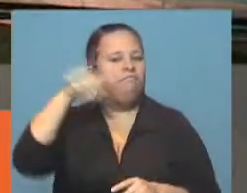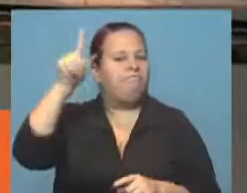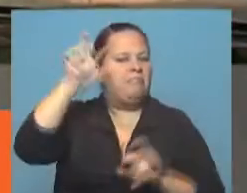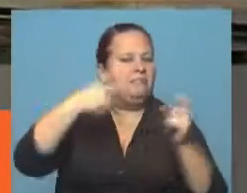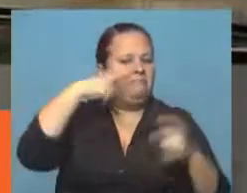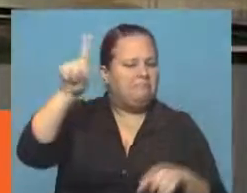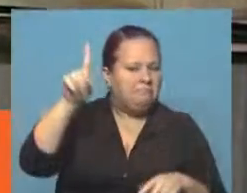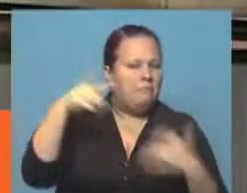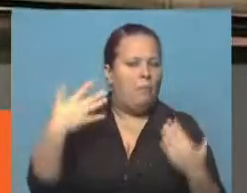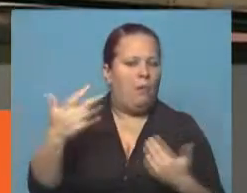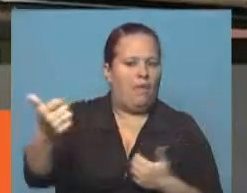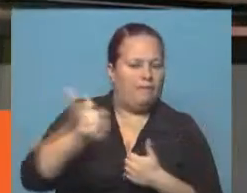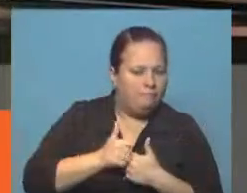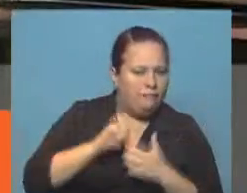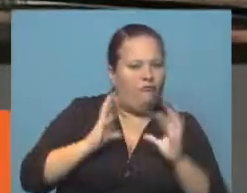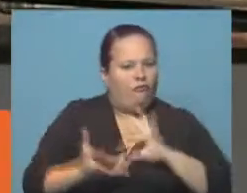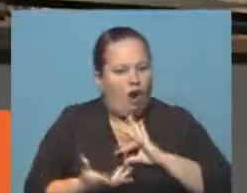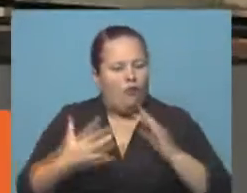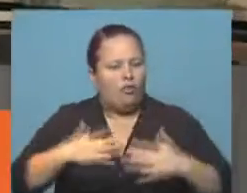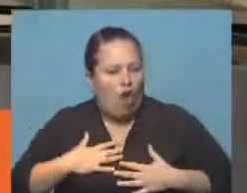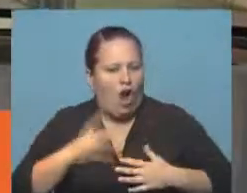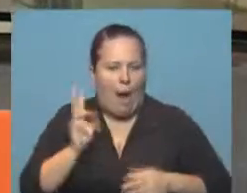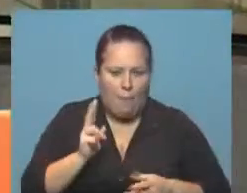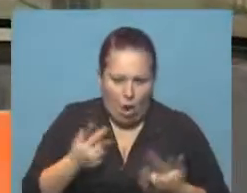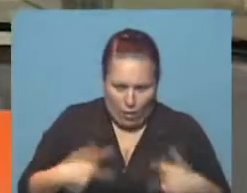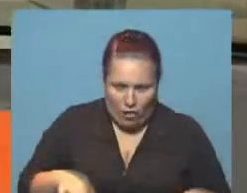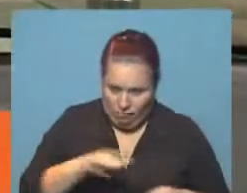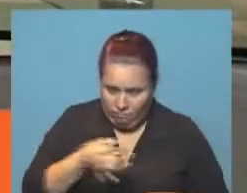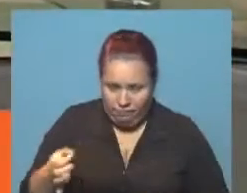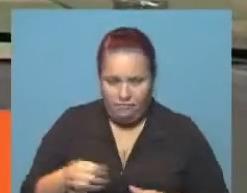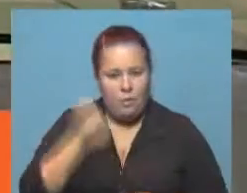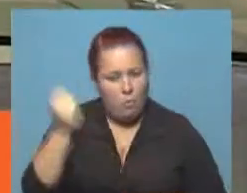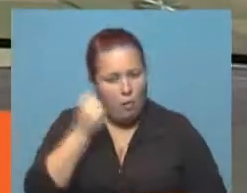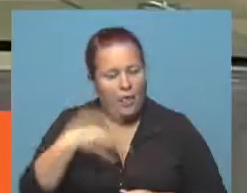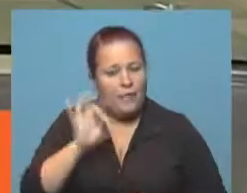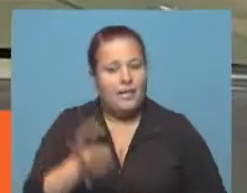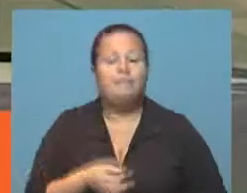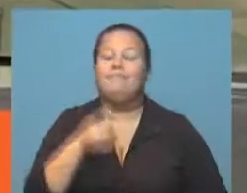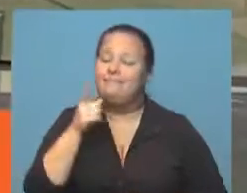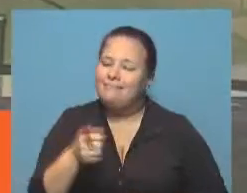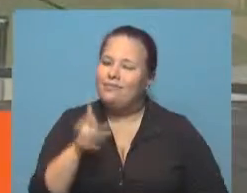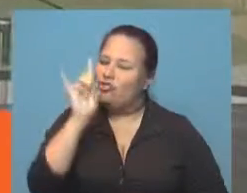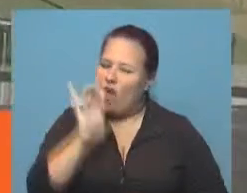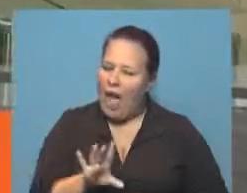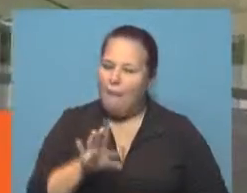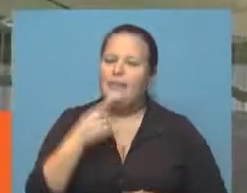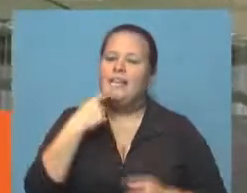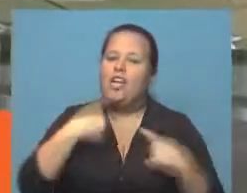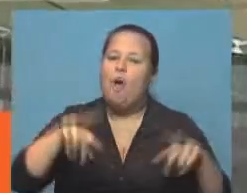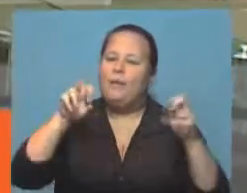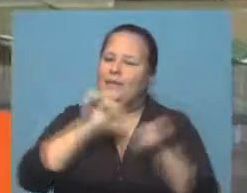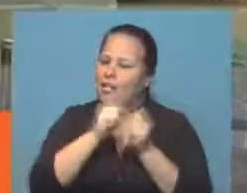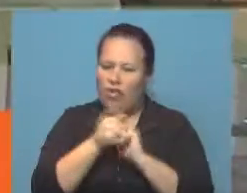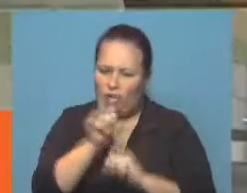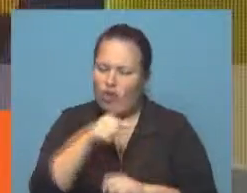extraño se acerque de determinada manera, lo toque de determinada manera, ¿no? Qué importante es eso. Y eso no es solo a través de contenidos